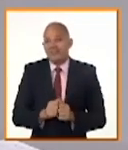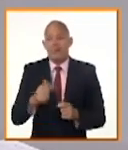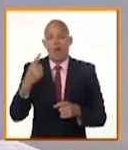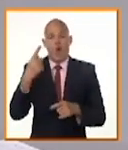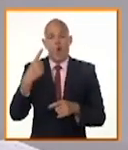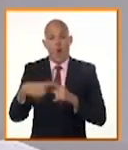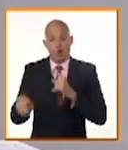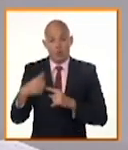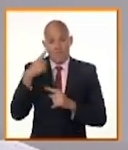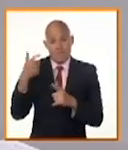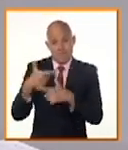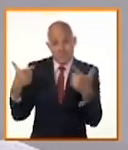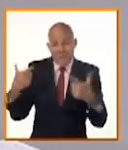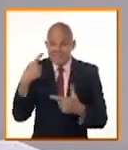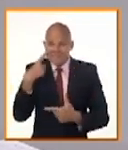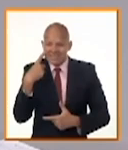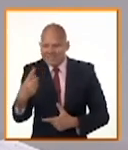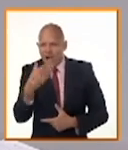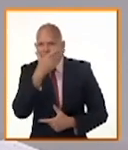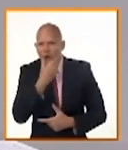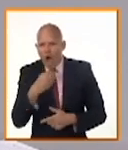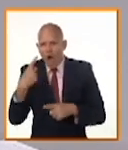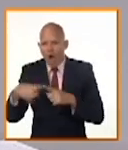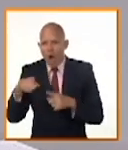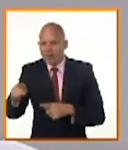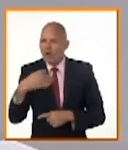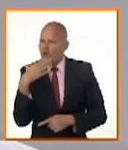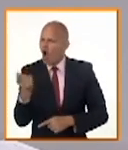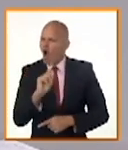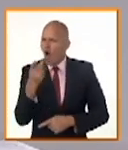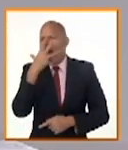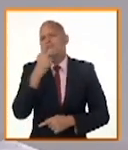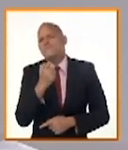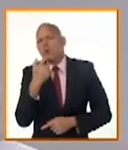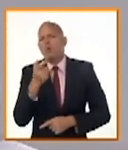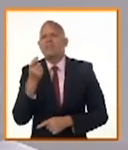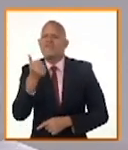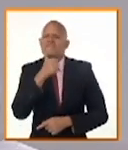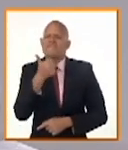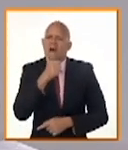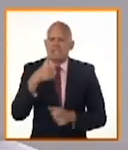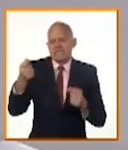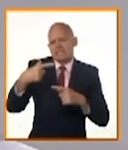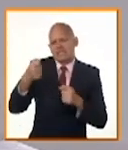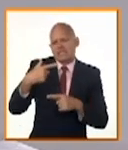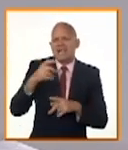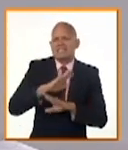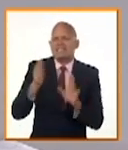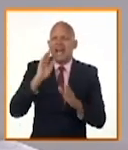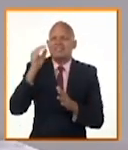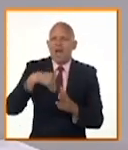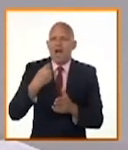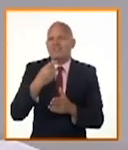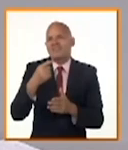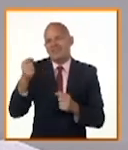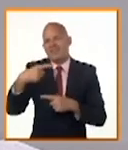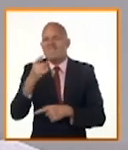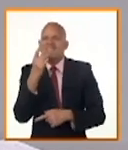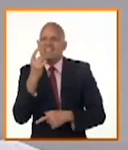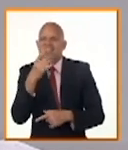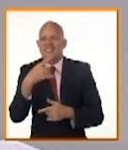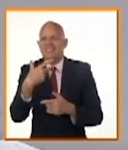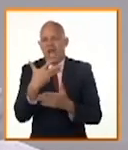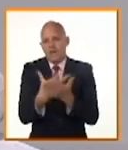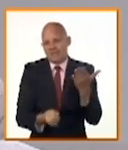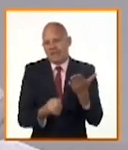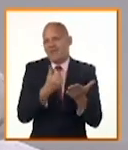ve más cómodo se tiene un beneficio y que pueda pagar entonces esos bienes y servicios a través de los canales electrónicos de pago entonces ahí es la